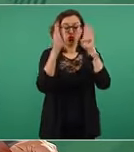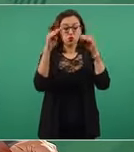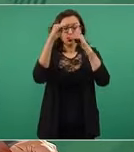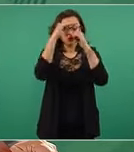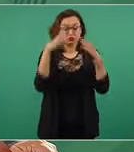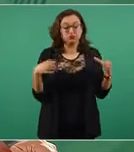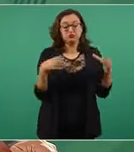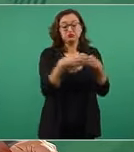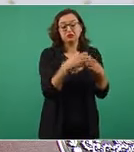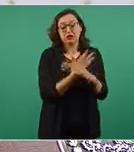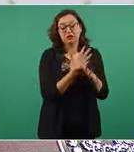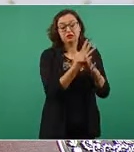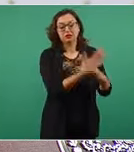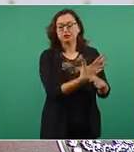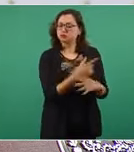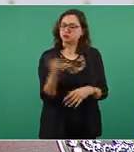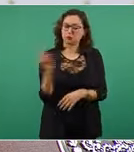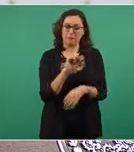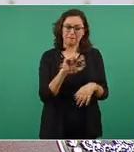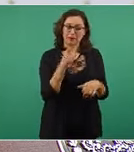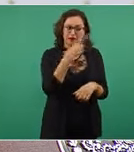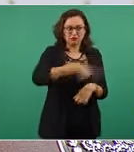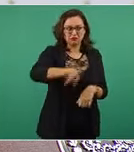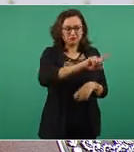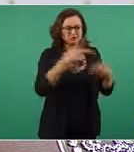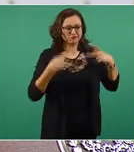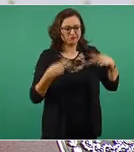la riqueza fuese contagiosa,